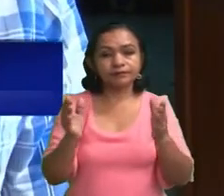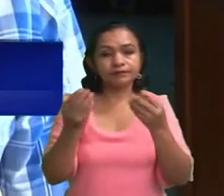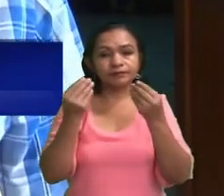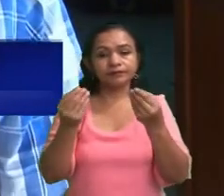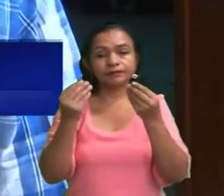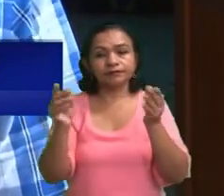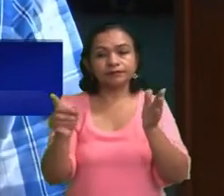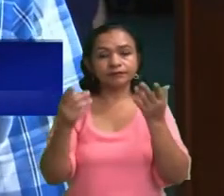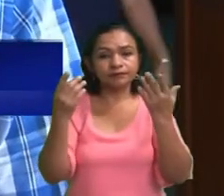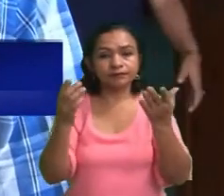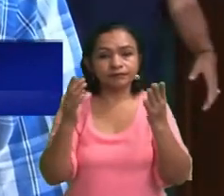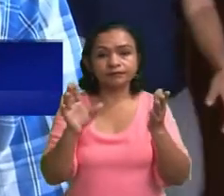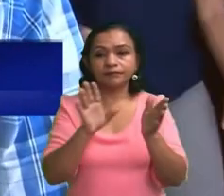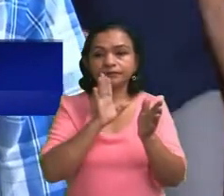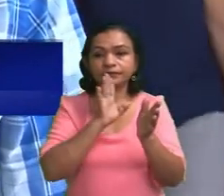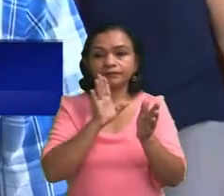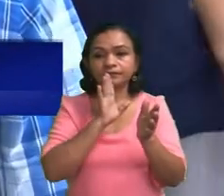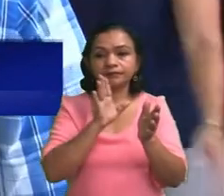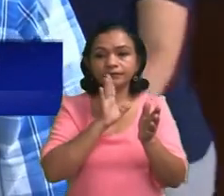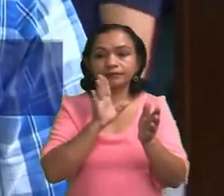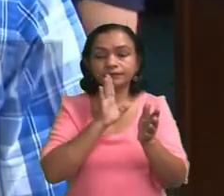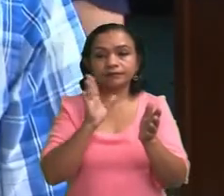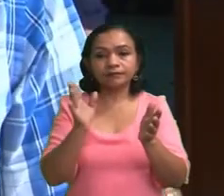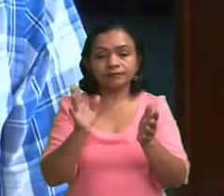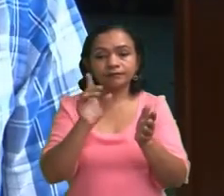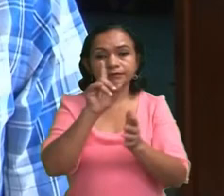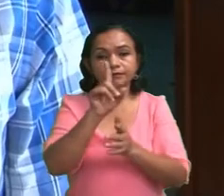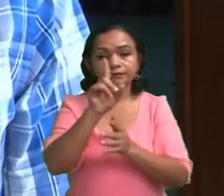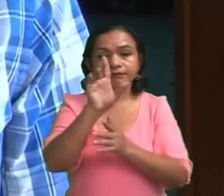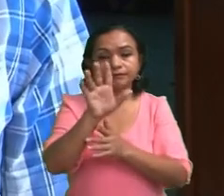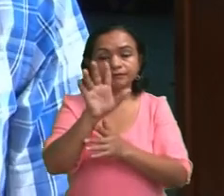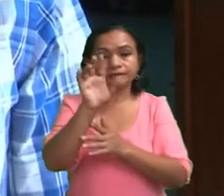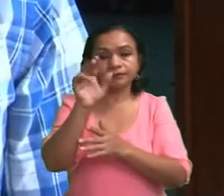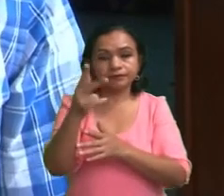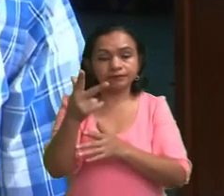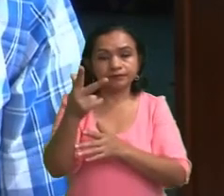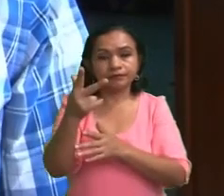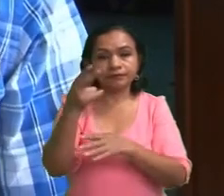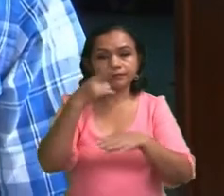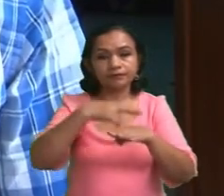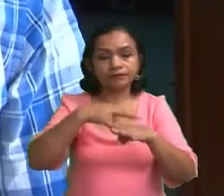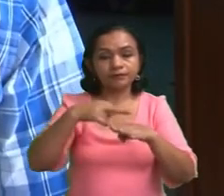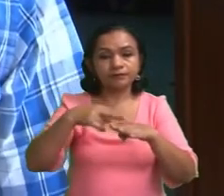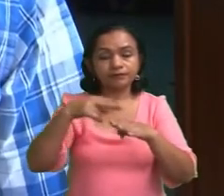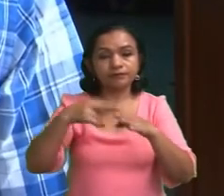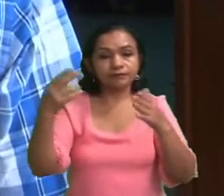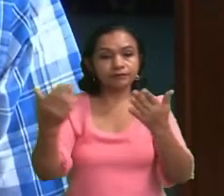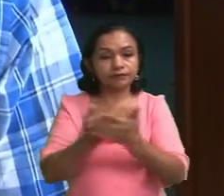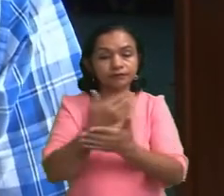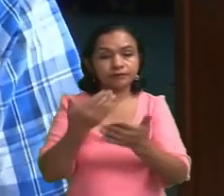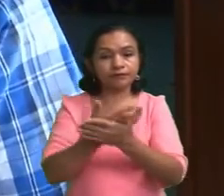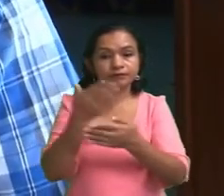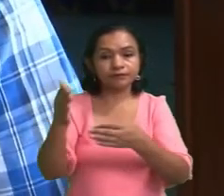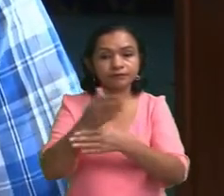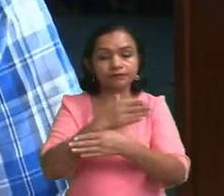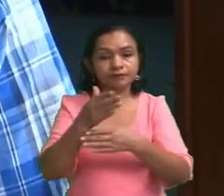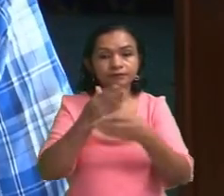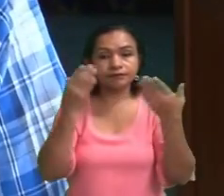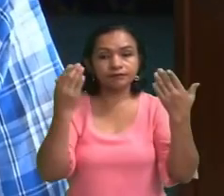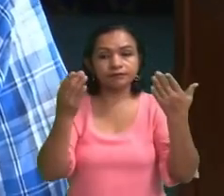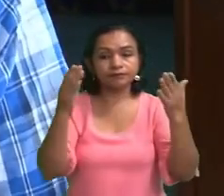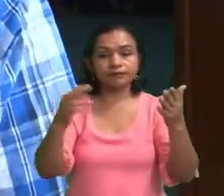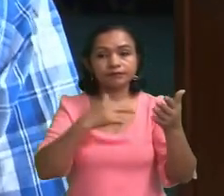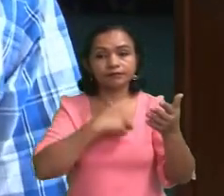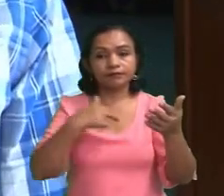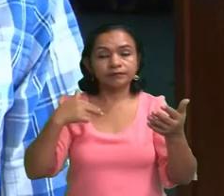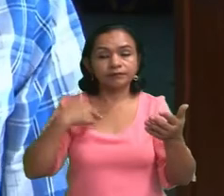muchas herramientas. Estamos hablando de que más de 158 normas nuevas de diferente tipo se han